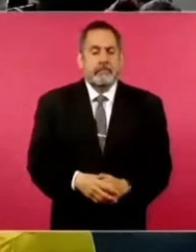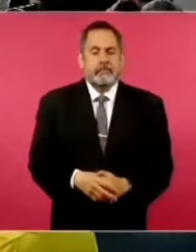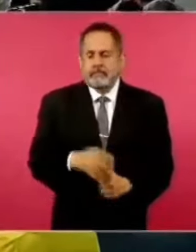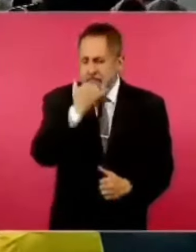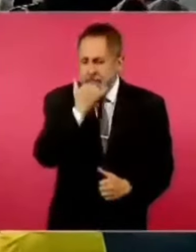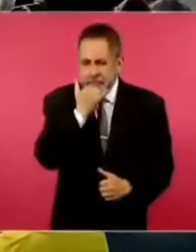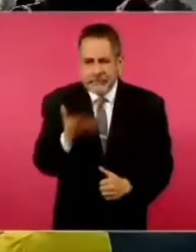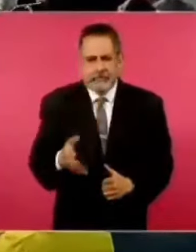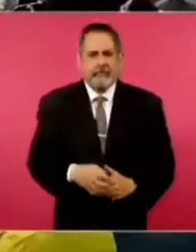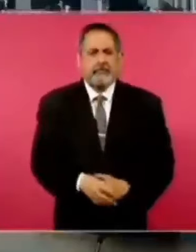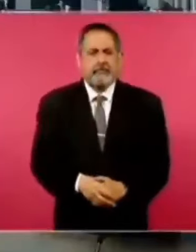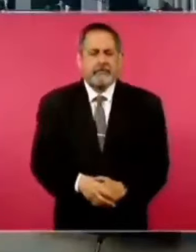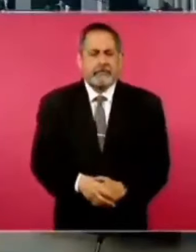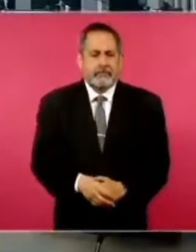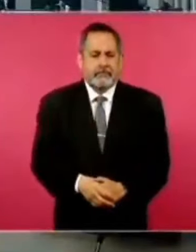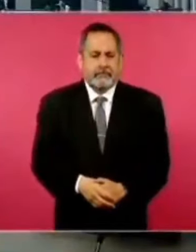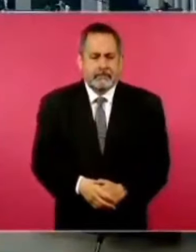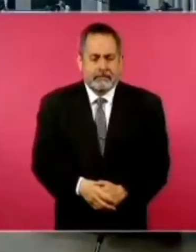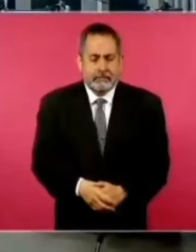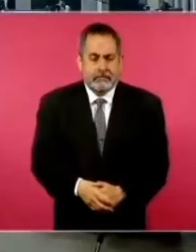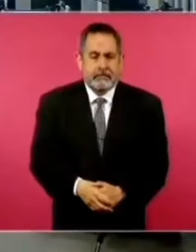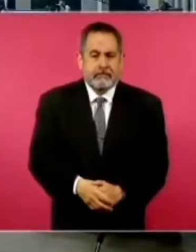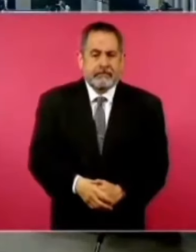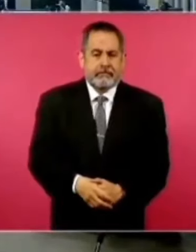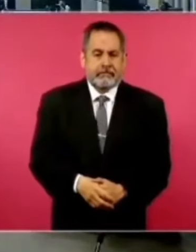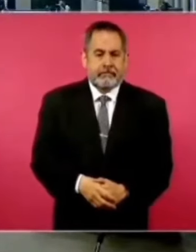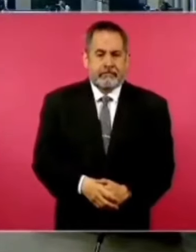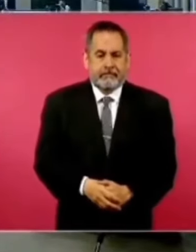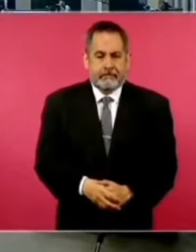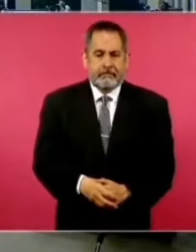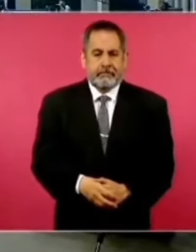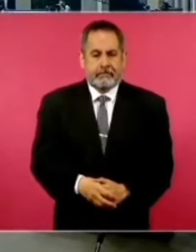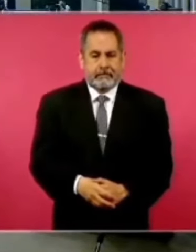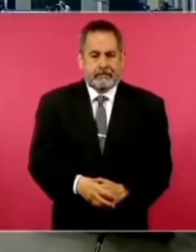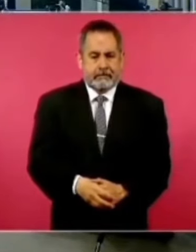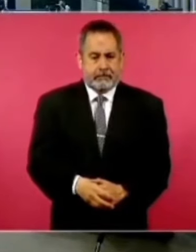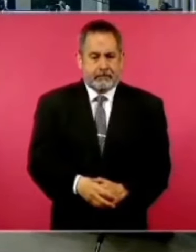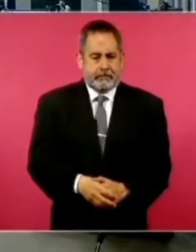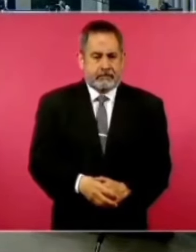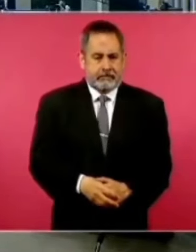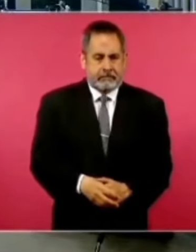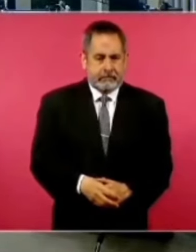dar a conocer el equipo de transición por parte del gobierno federal?